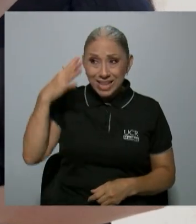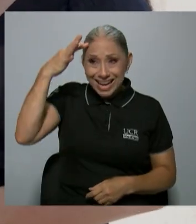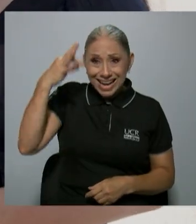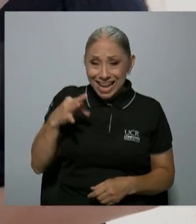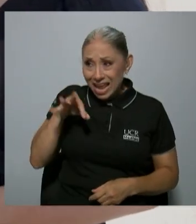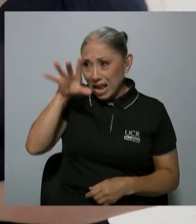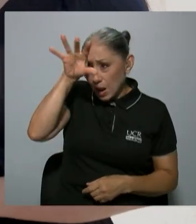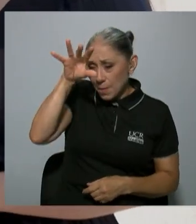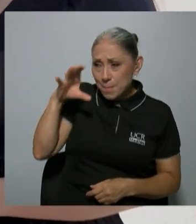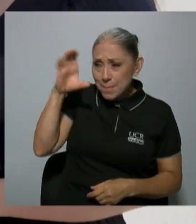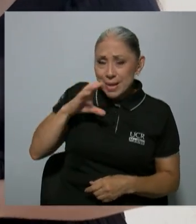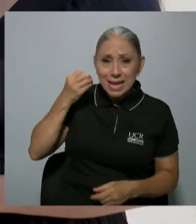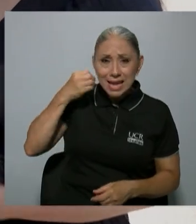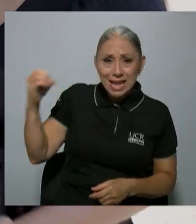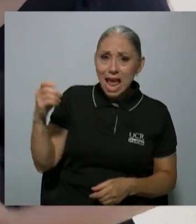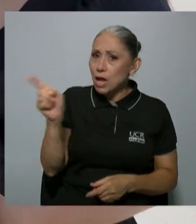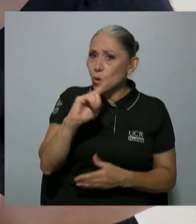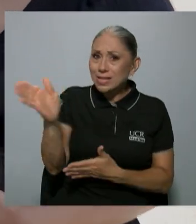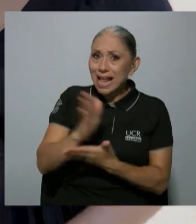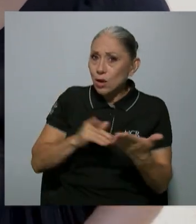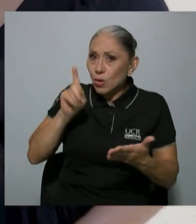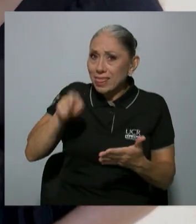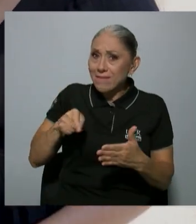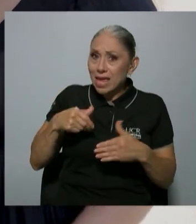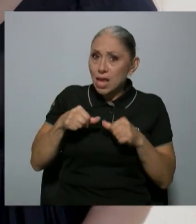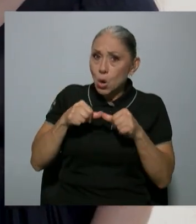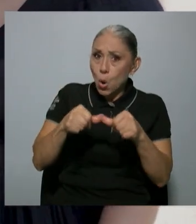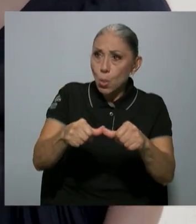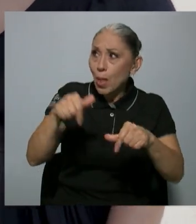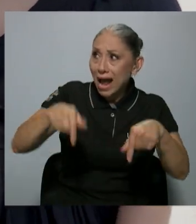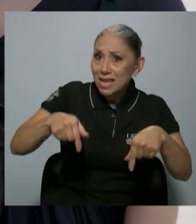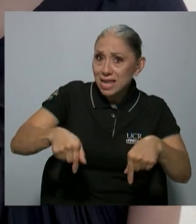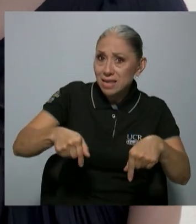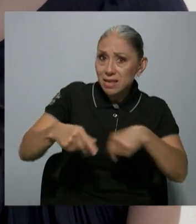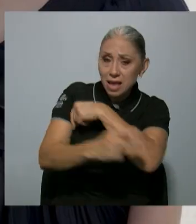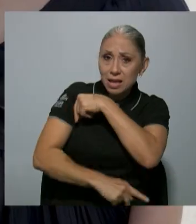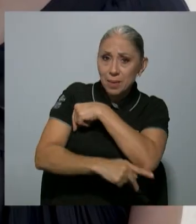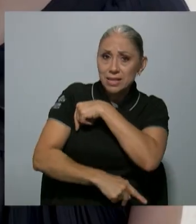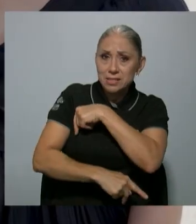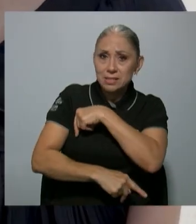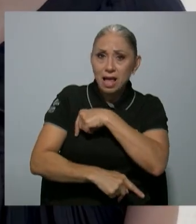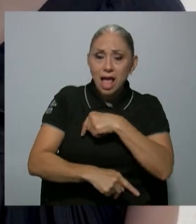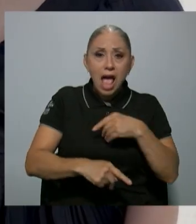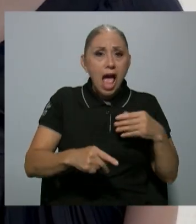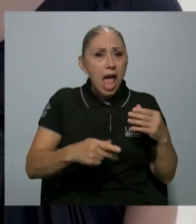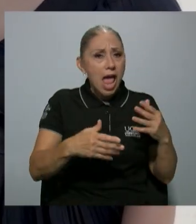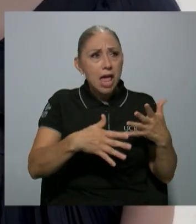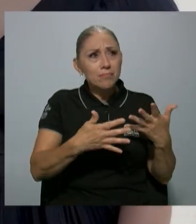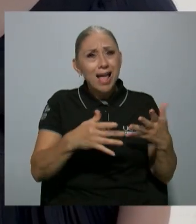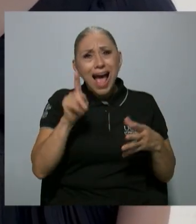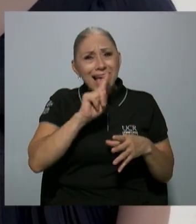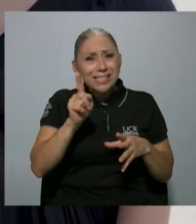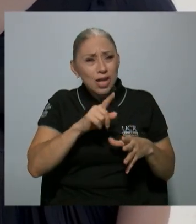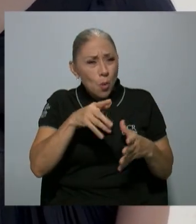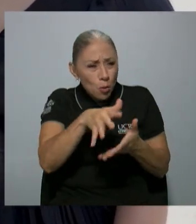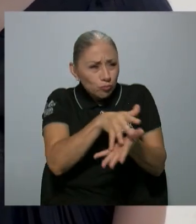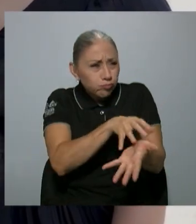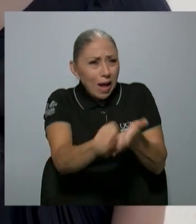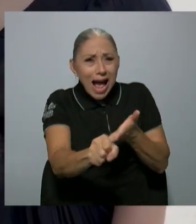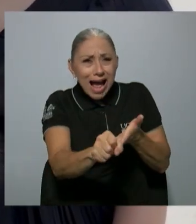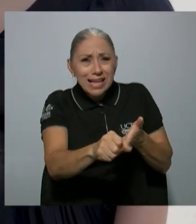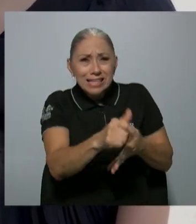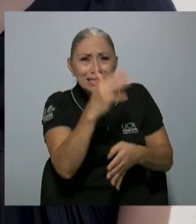cielo abierto no es algo que debería retomarse aquí, en el país en general? A cielo abierto no. Y apiamos